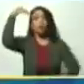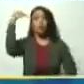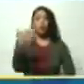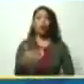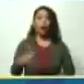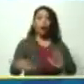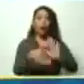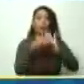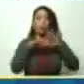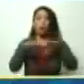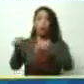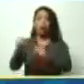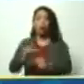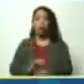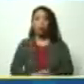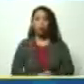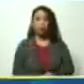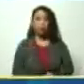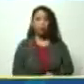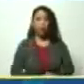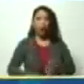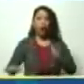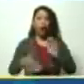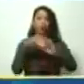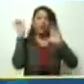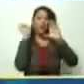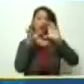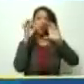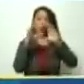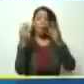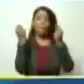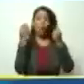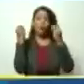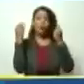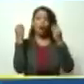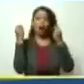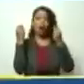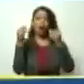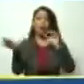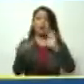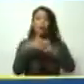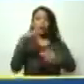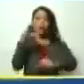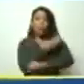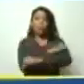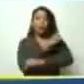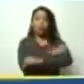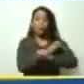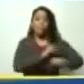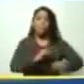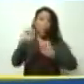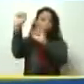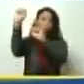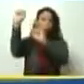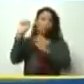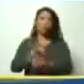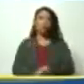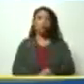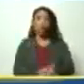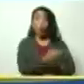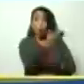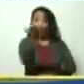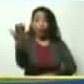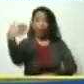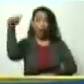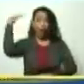antiimperialistas antifondo monetarista y antioligárquica muchos de ustedes eran muy joven